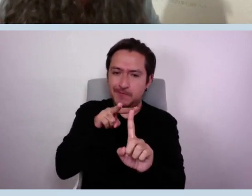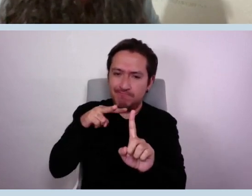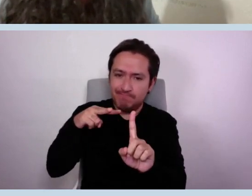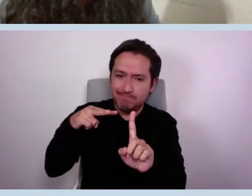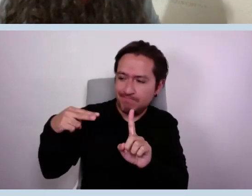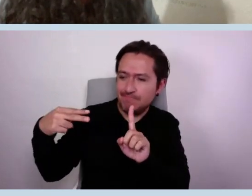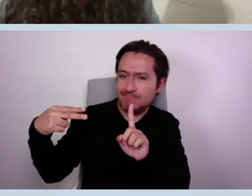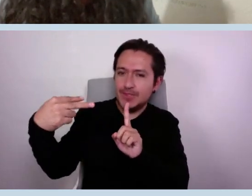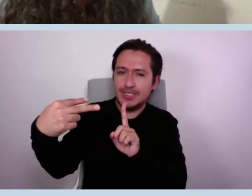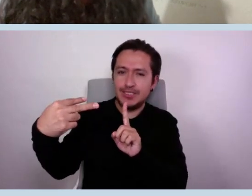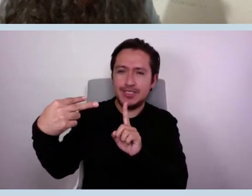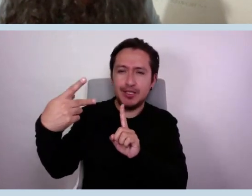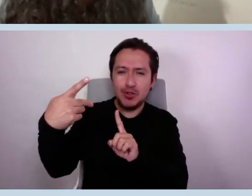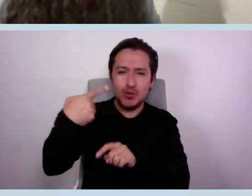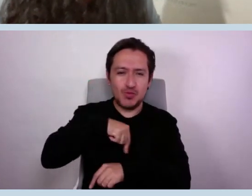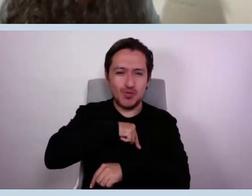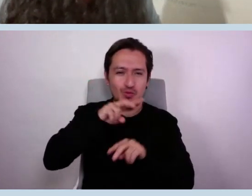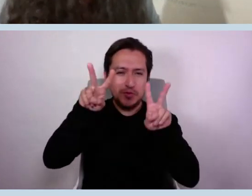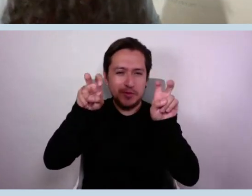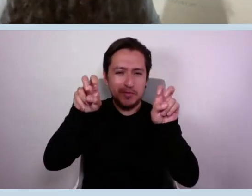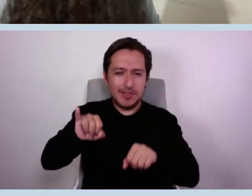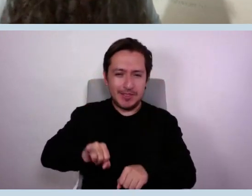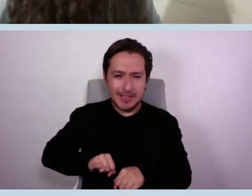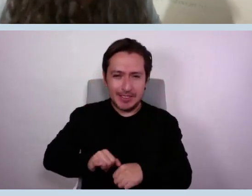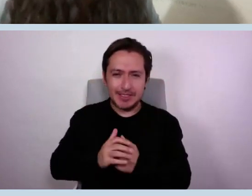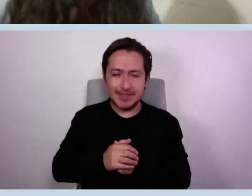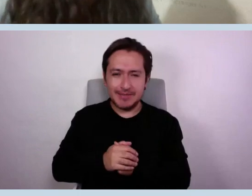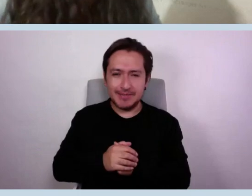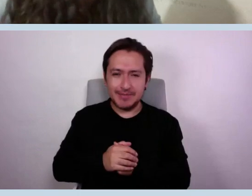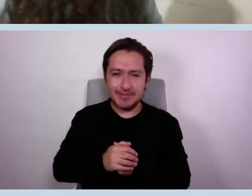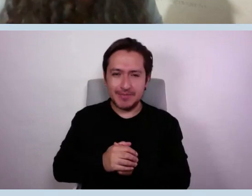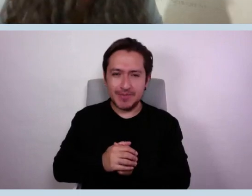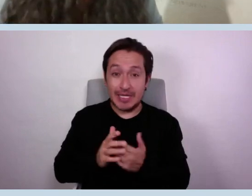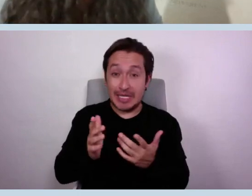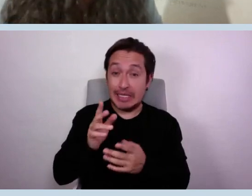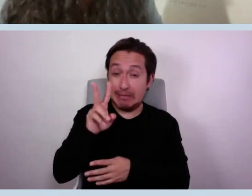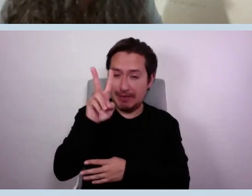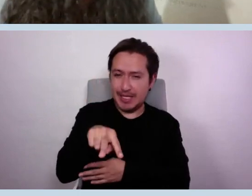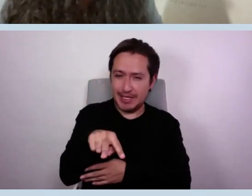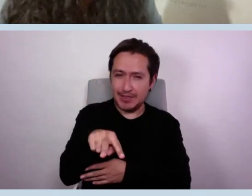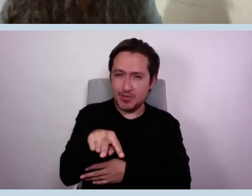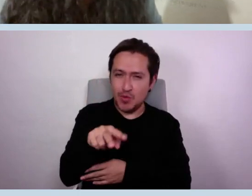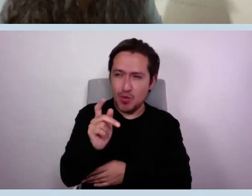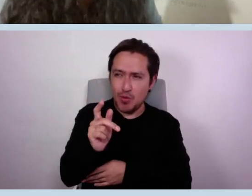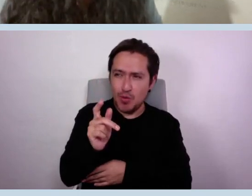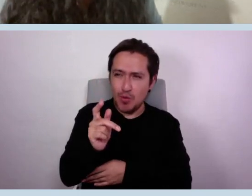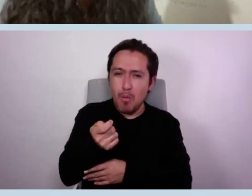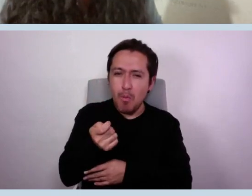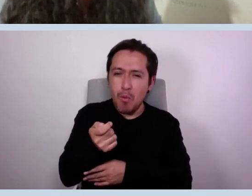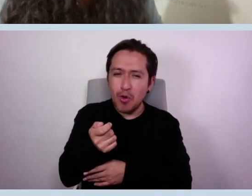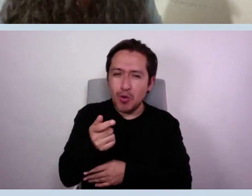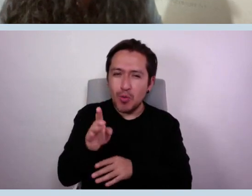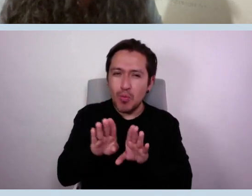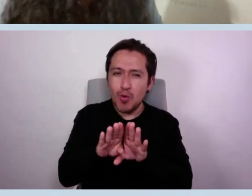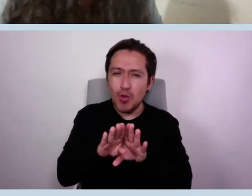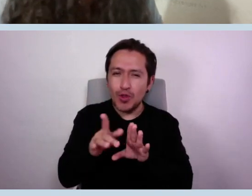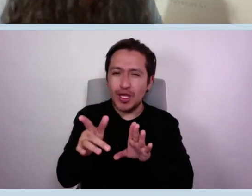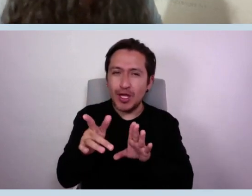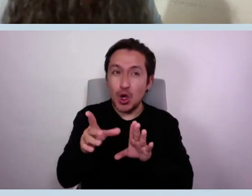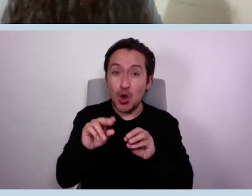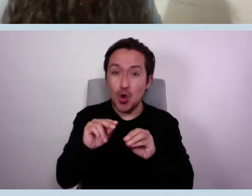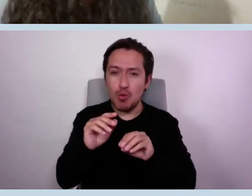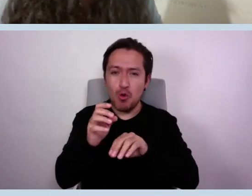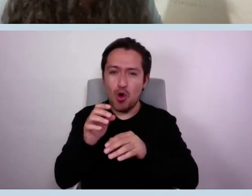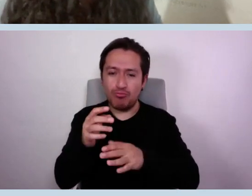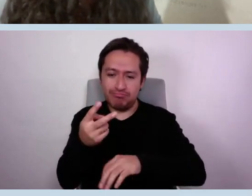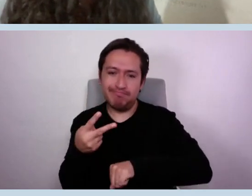No que los modelos de producción y el Backstage es de las pocas que han sido parte del Backstage en apuntes Porque tan